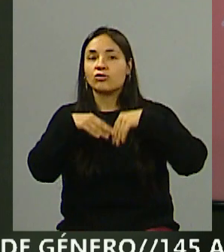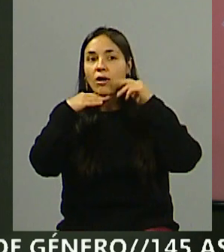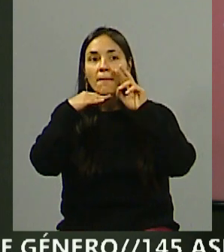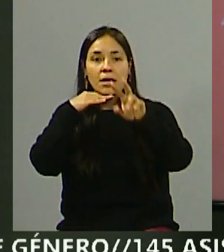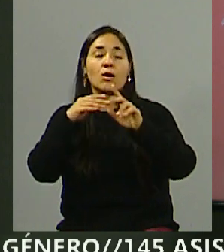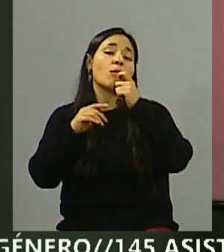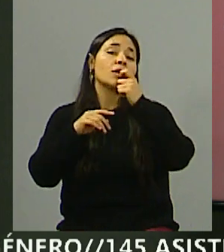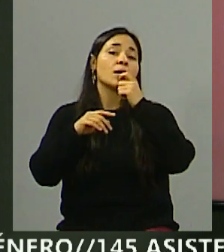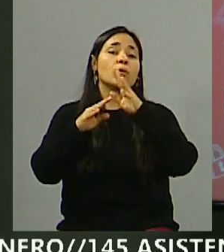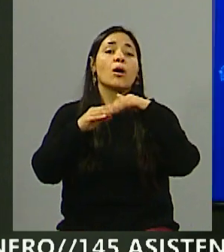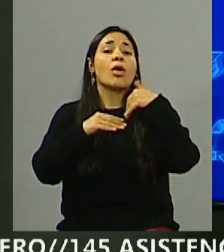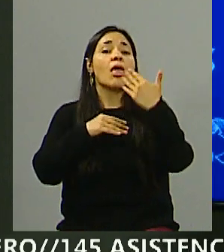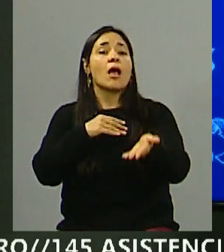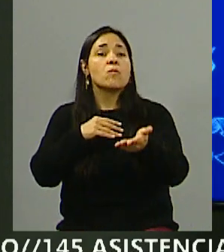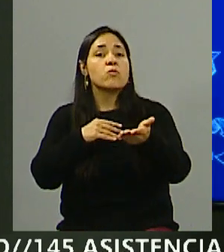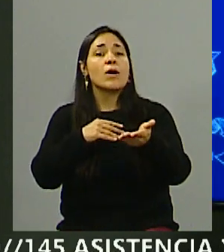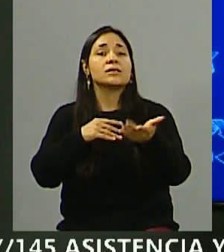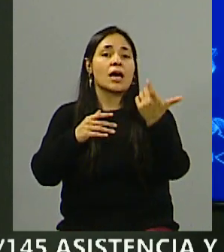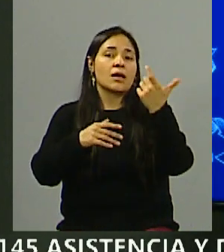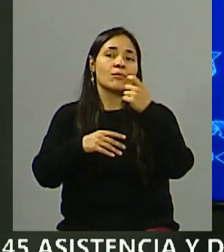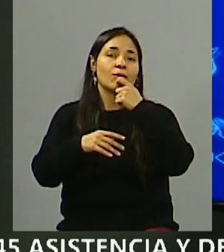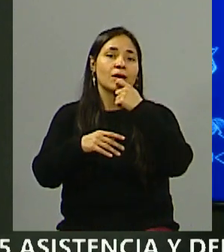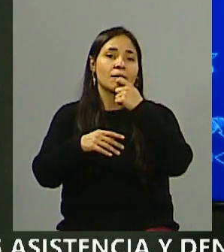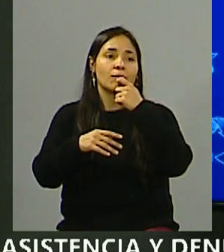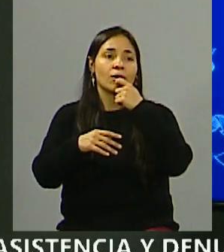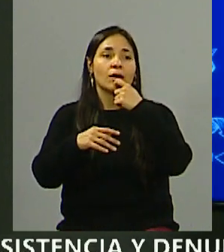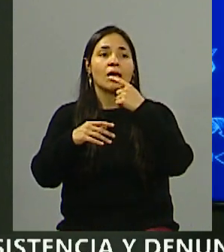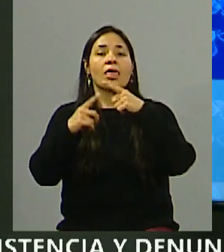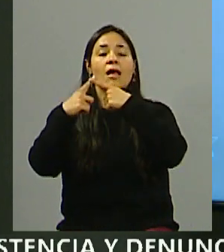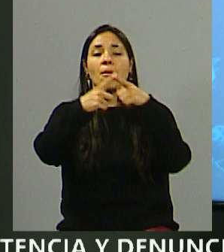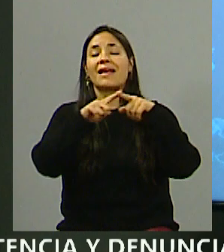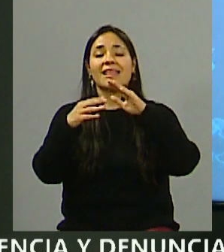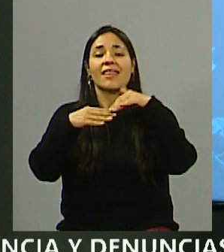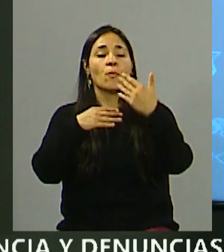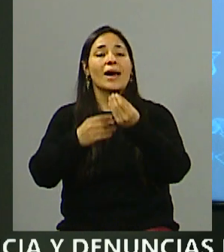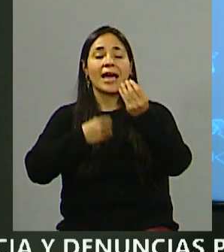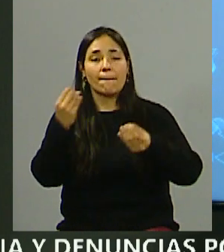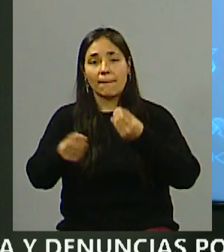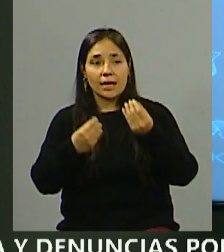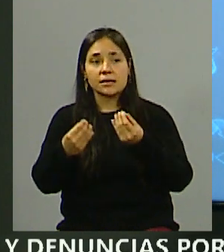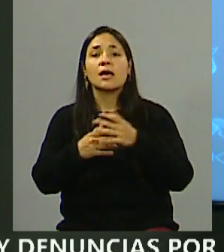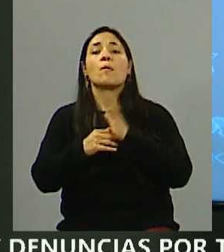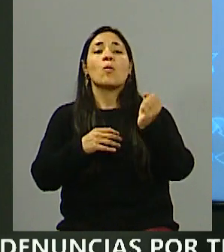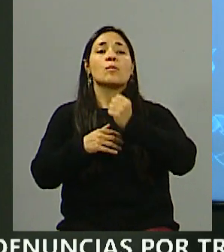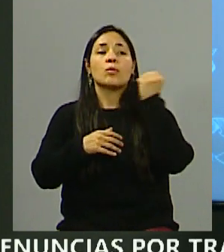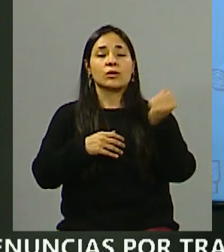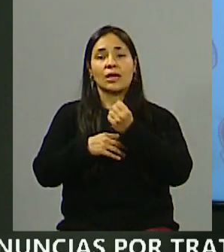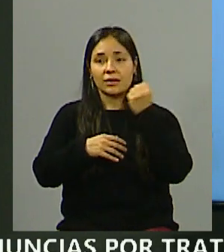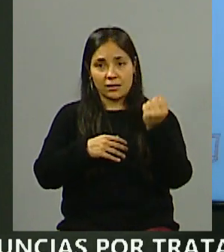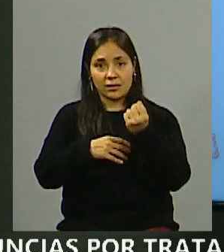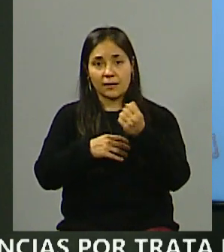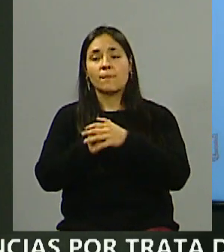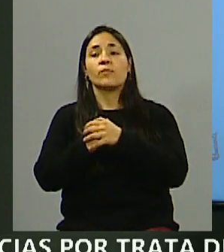como para aquellos que luego consumen lo que alrededor de ese debate sucede, es una instancia interesante